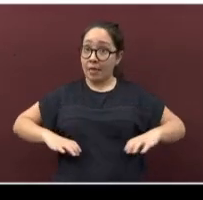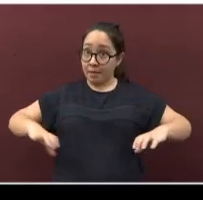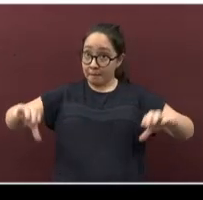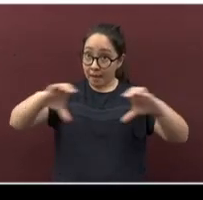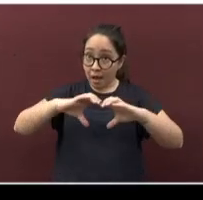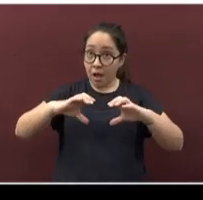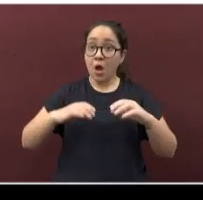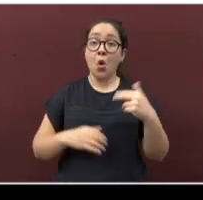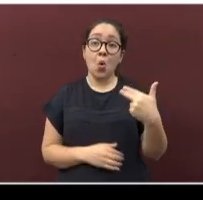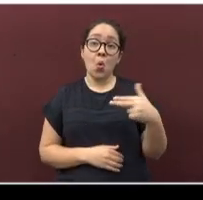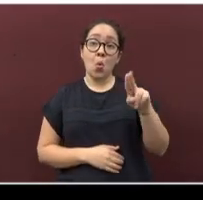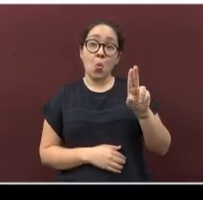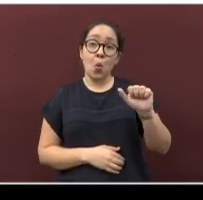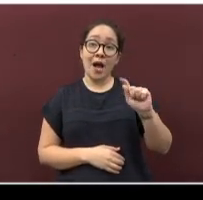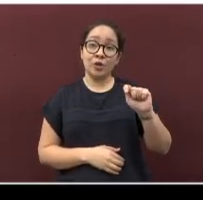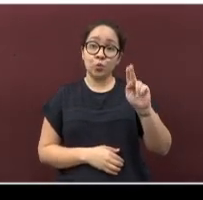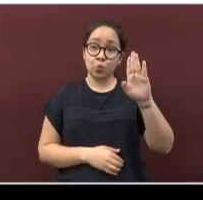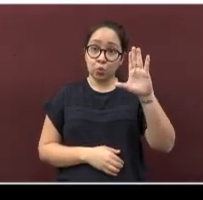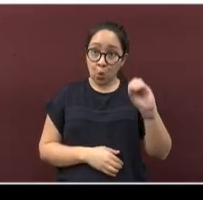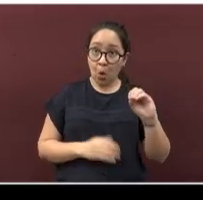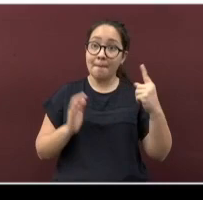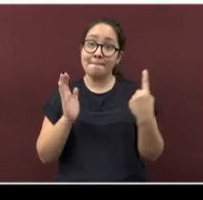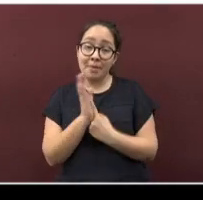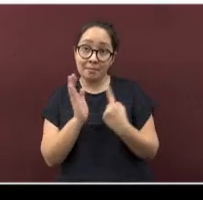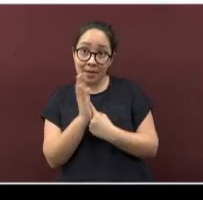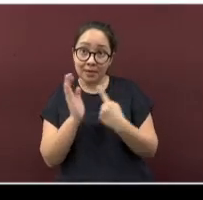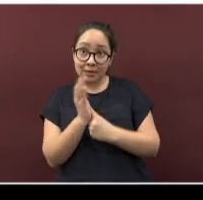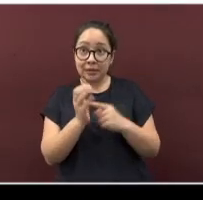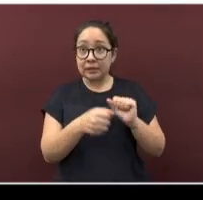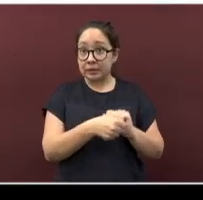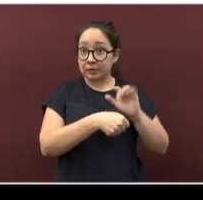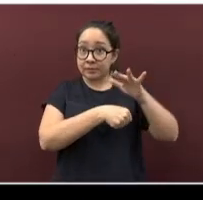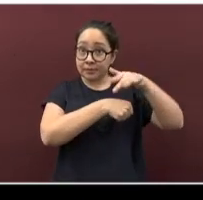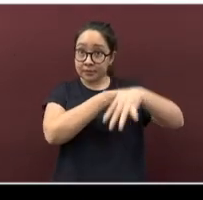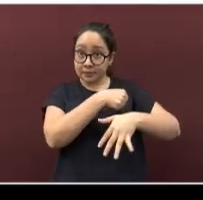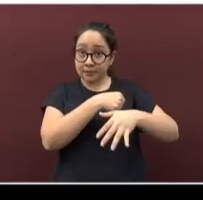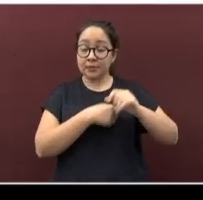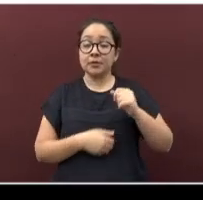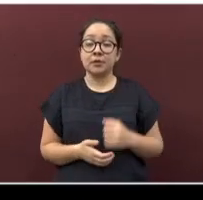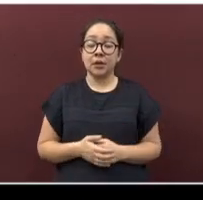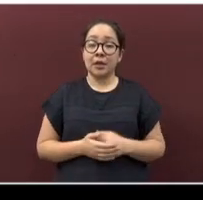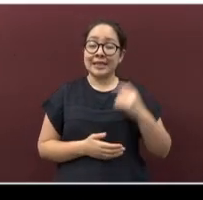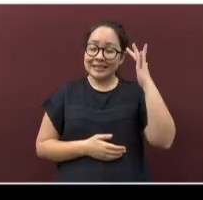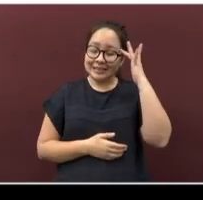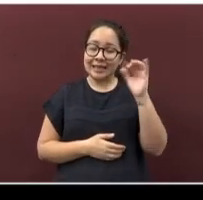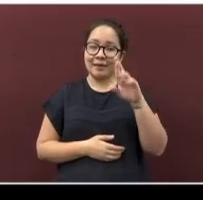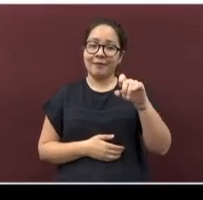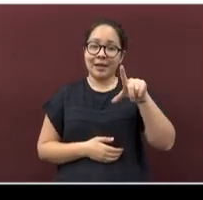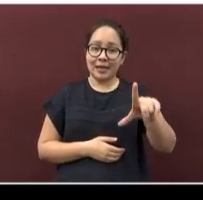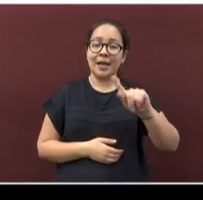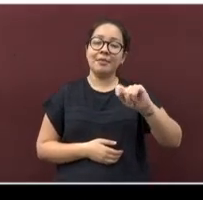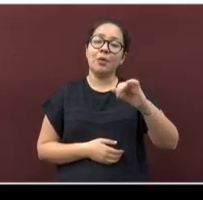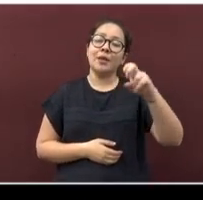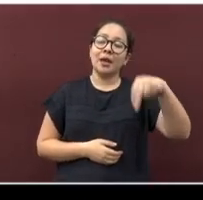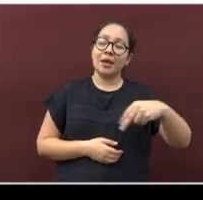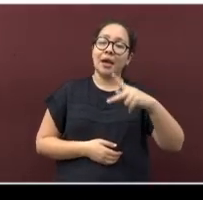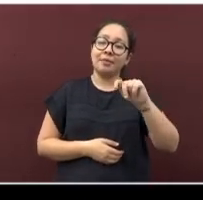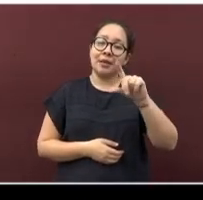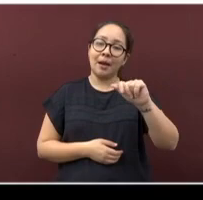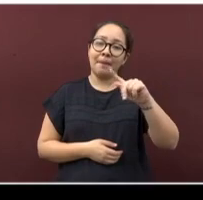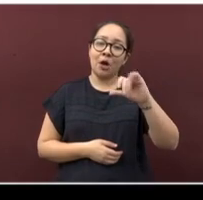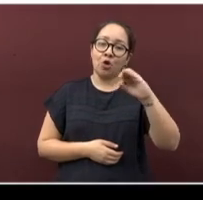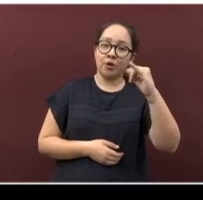huatusco papantla san rafael tihuatlán y tlapacoya como podemos observar